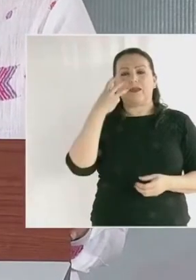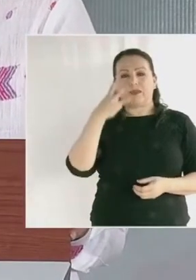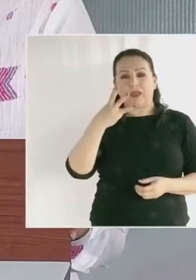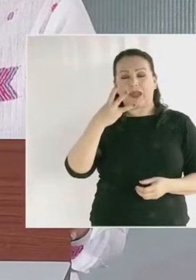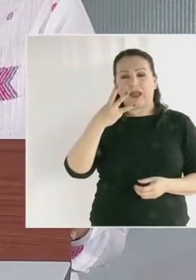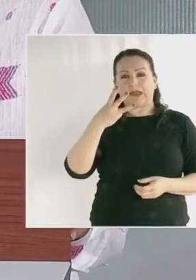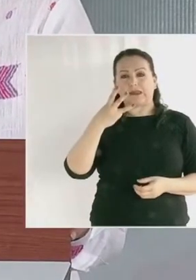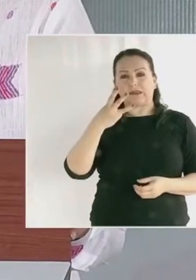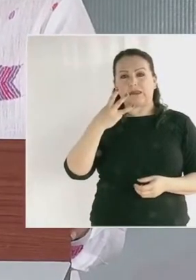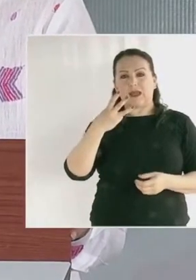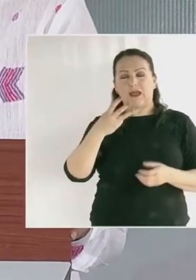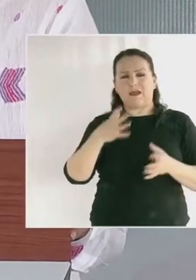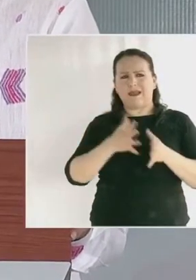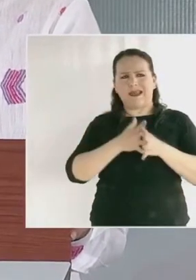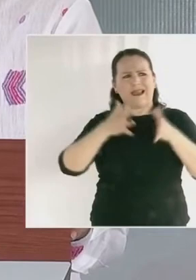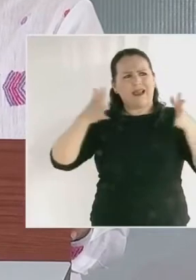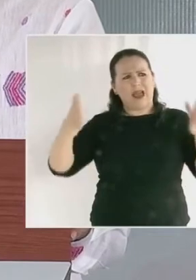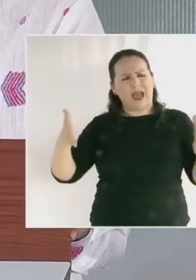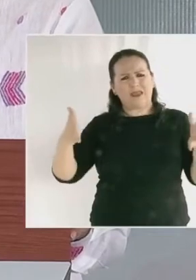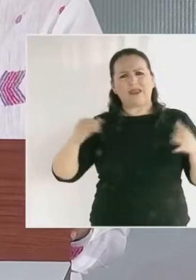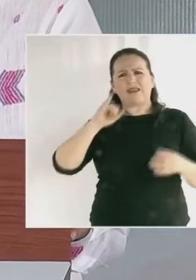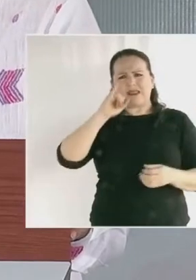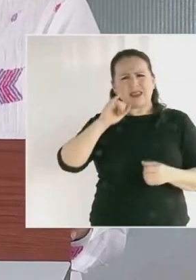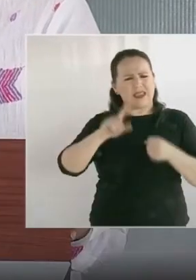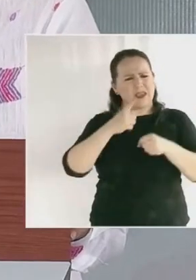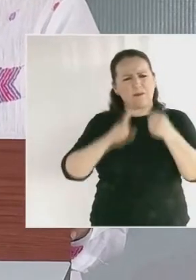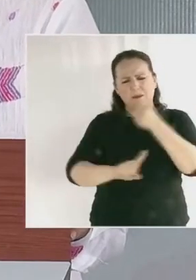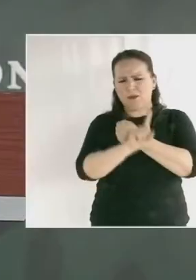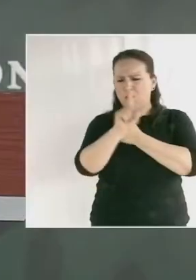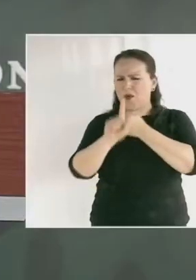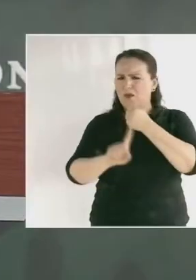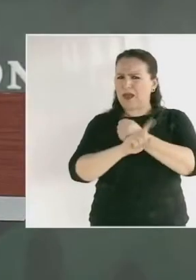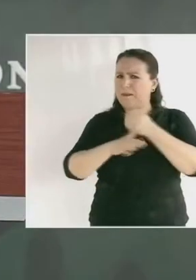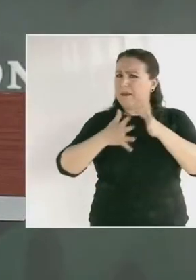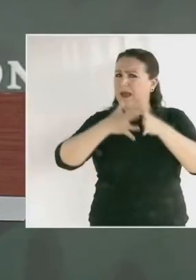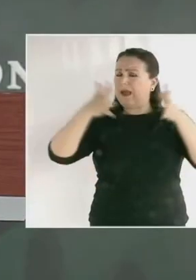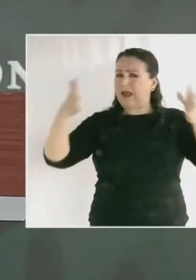grandes y graves problemas nacionales.